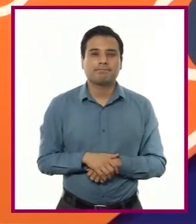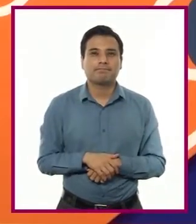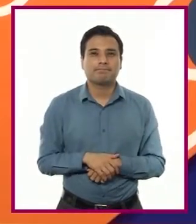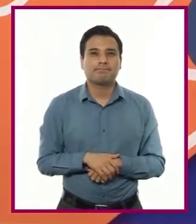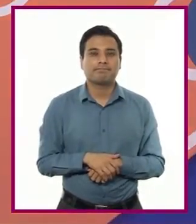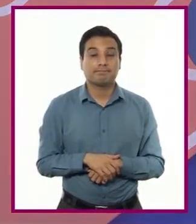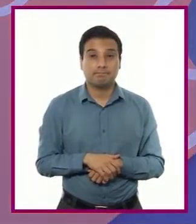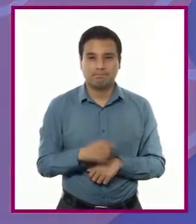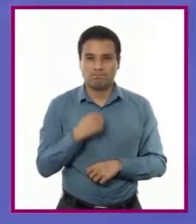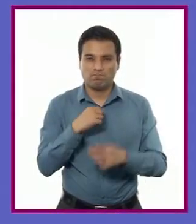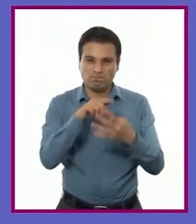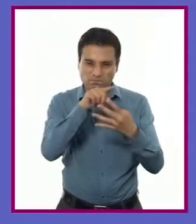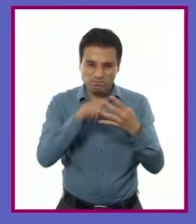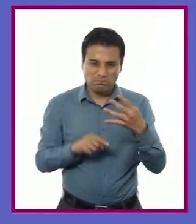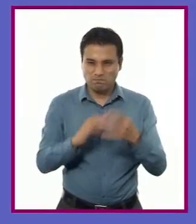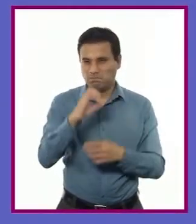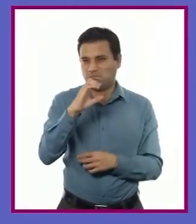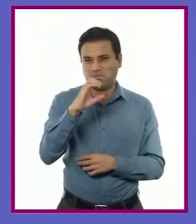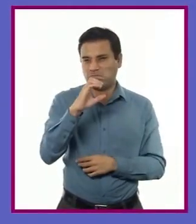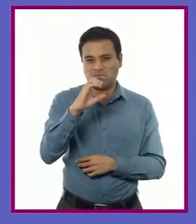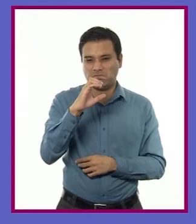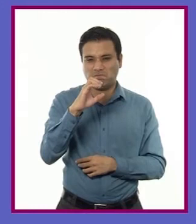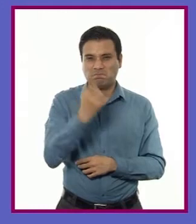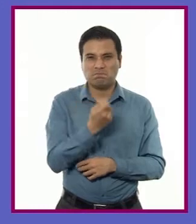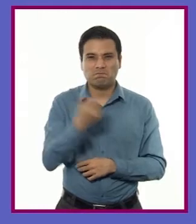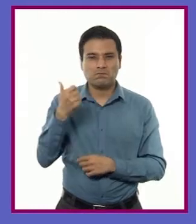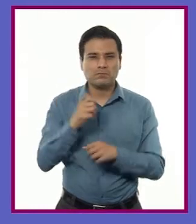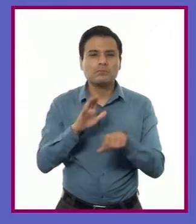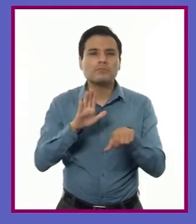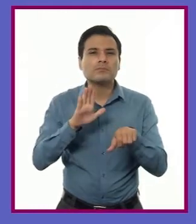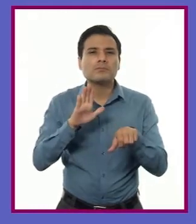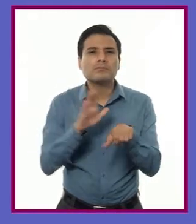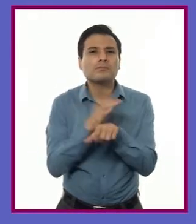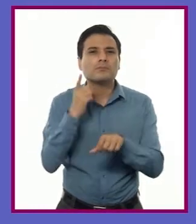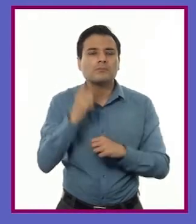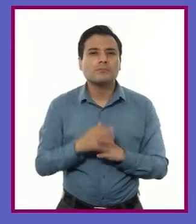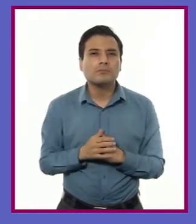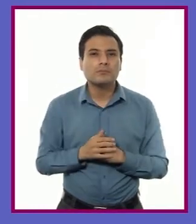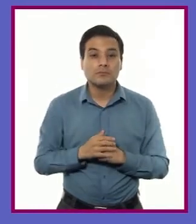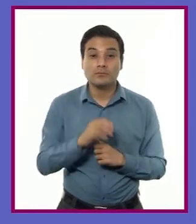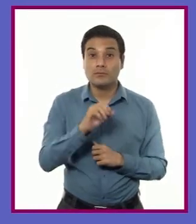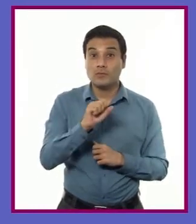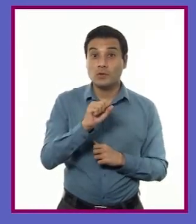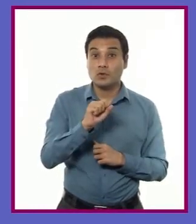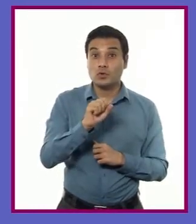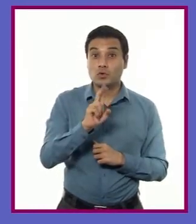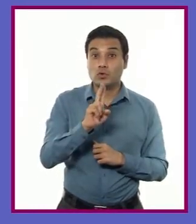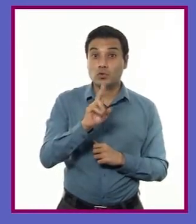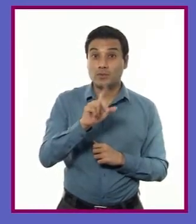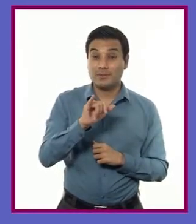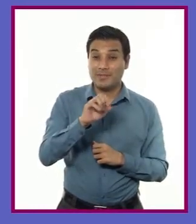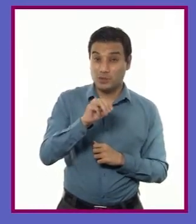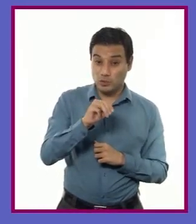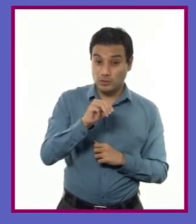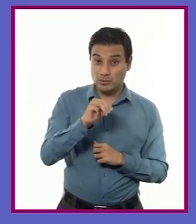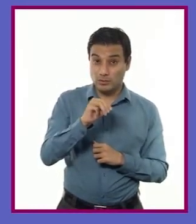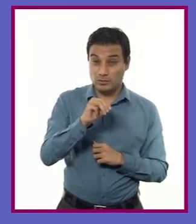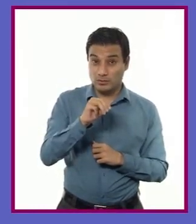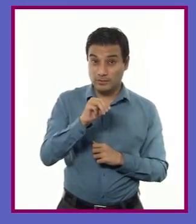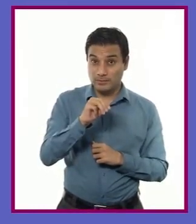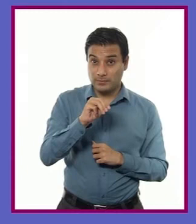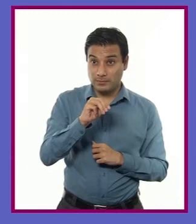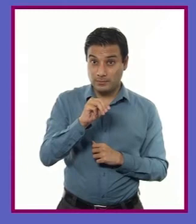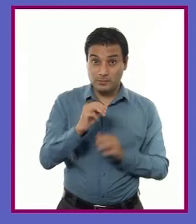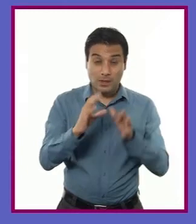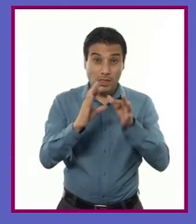que desecharía es la C. Y la razón es que de la sublimación el texto empieza a hablar hasta